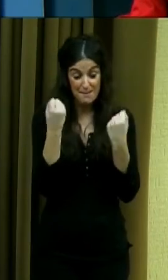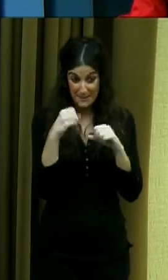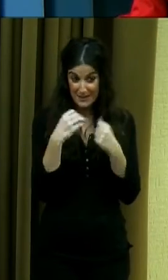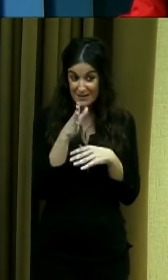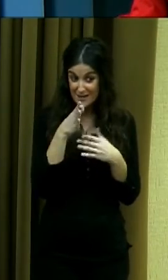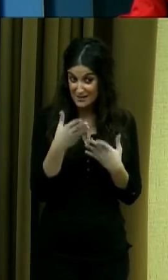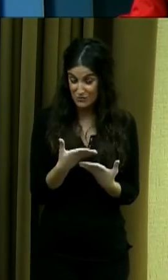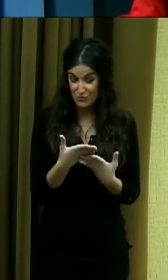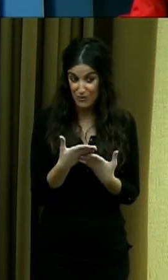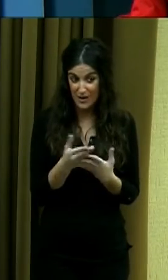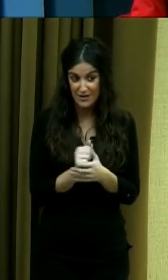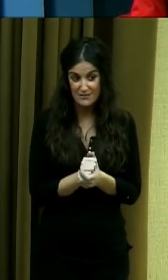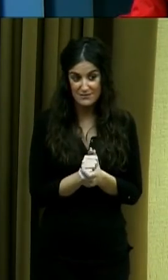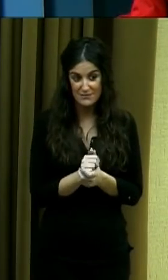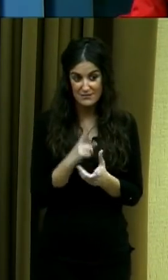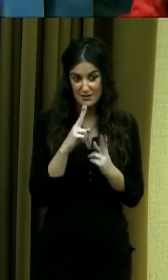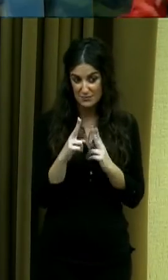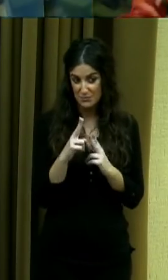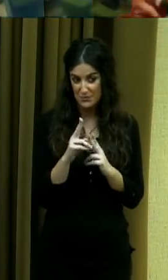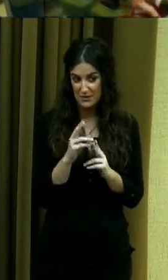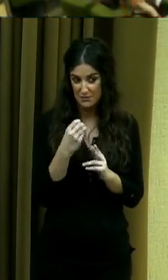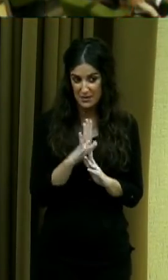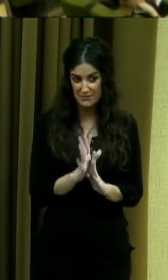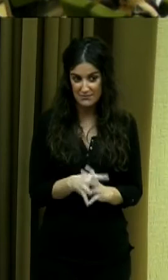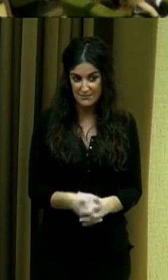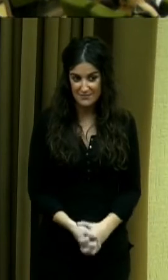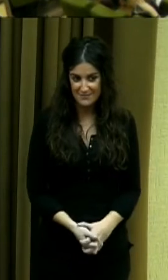No sé si ha respondido a la pregunta. Sí.